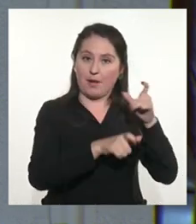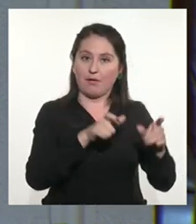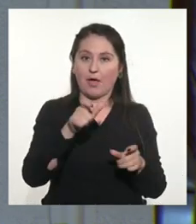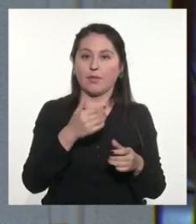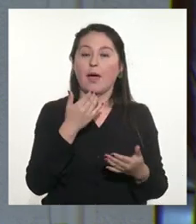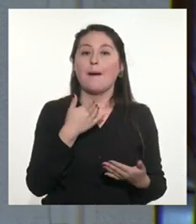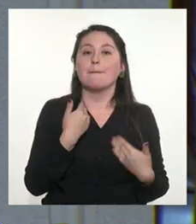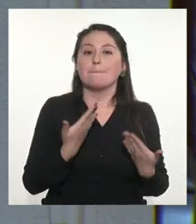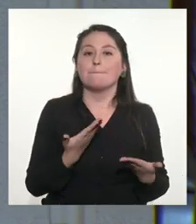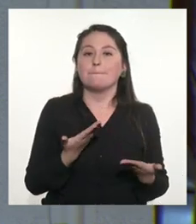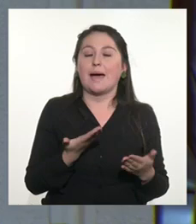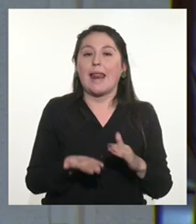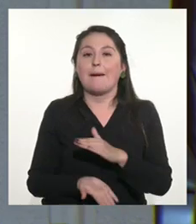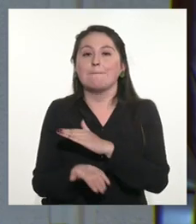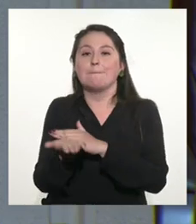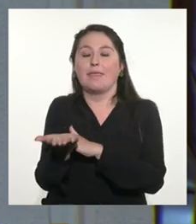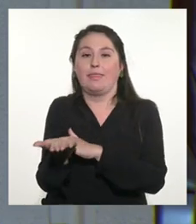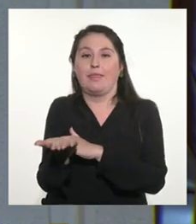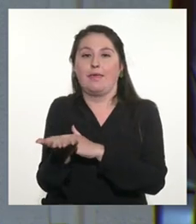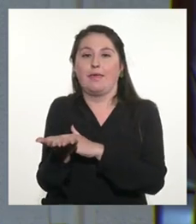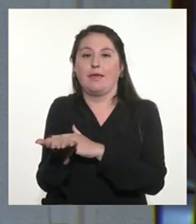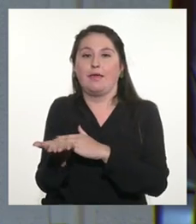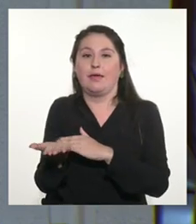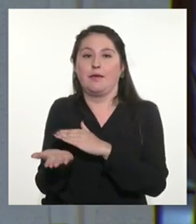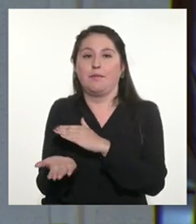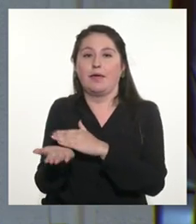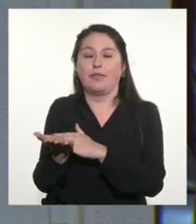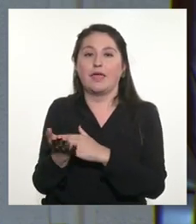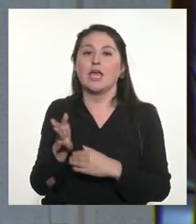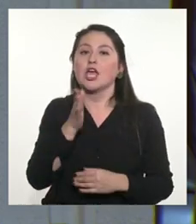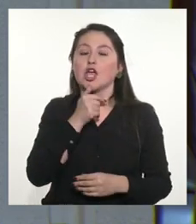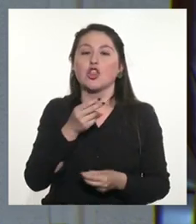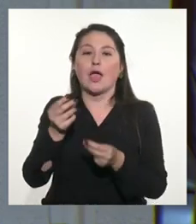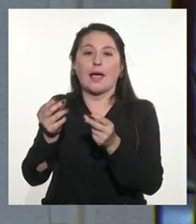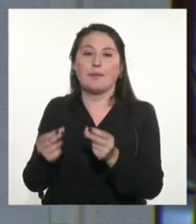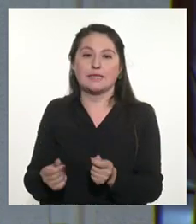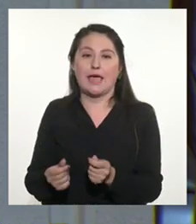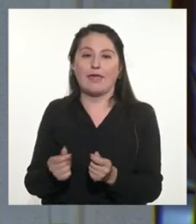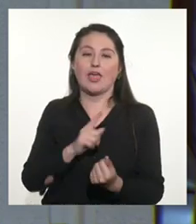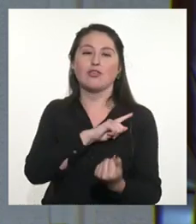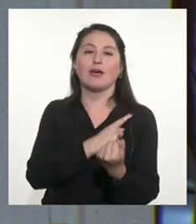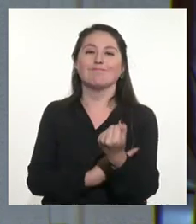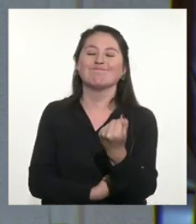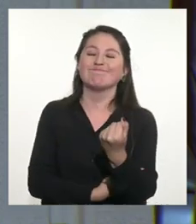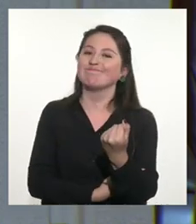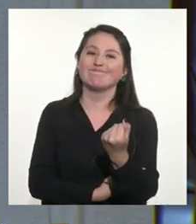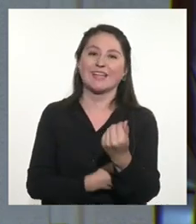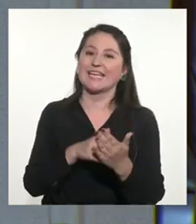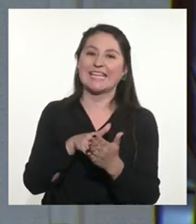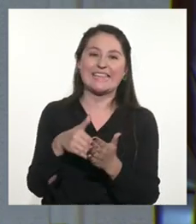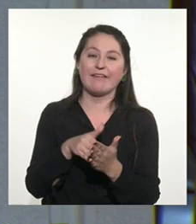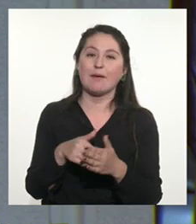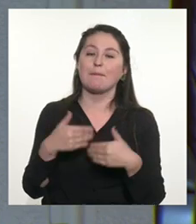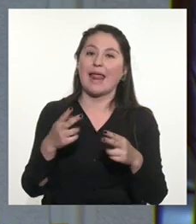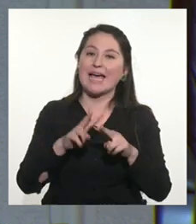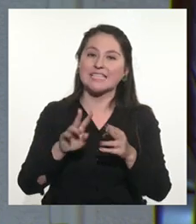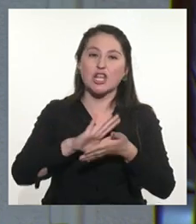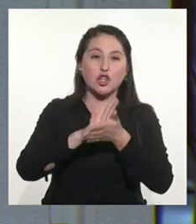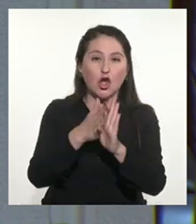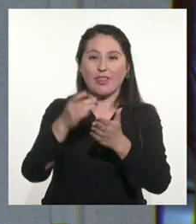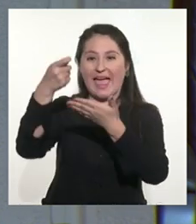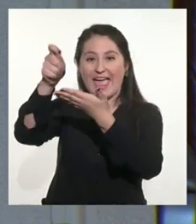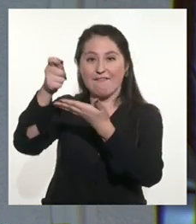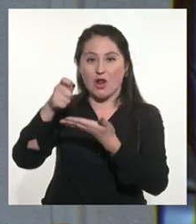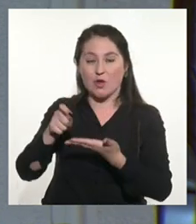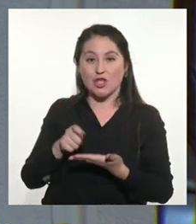mociones y que no tienen la capacidad o la fuerza suficiente para realizar todas esas evaluaciones y eso